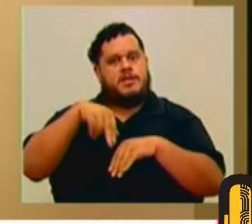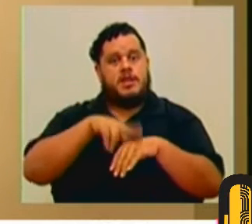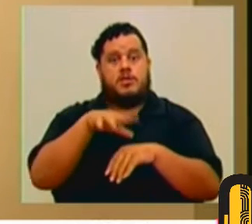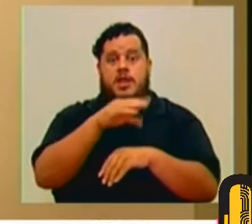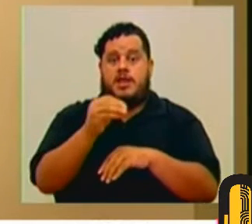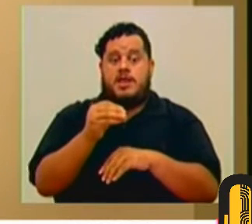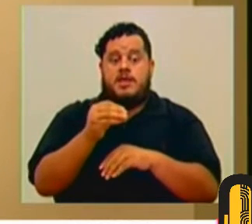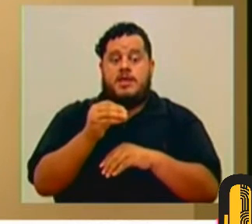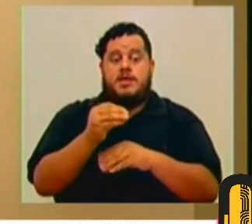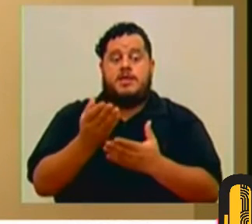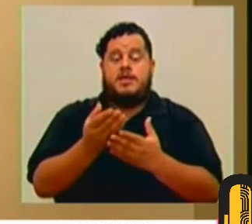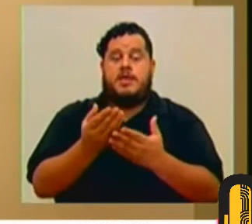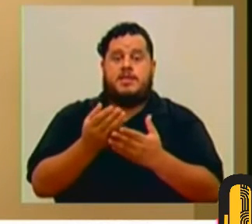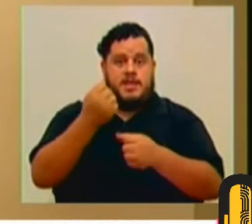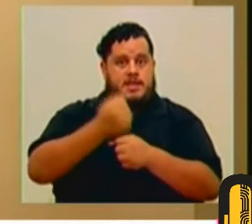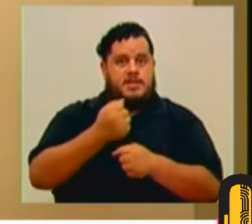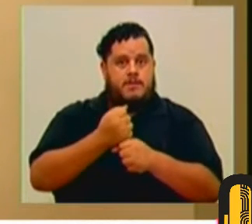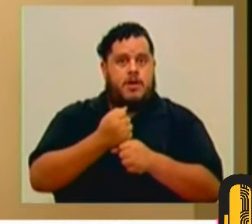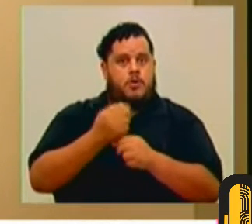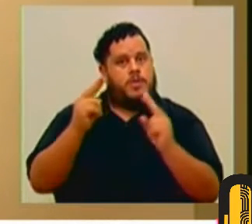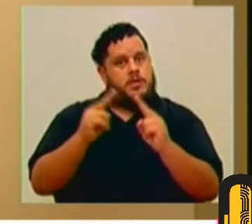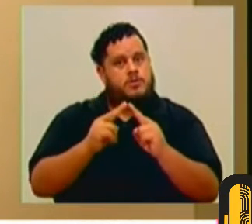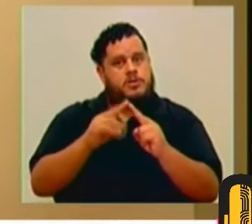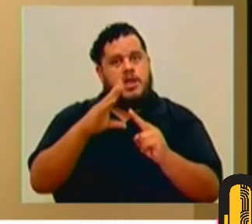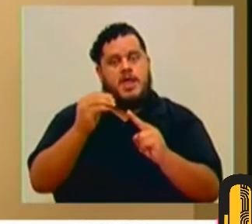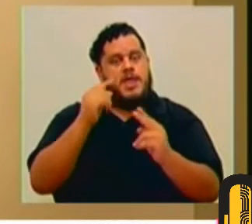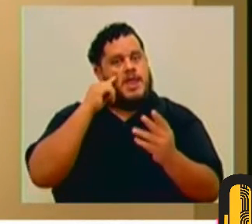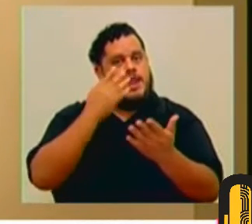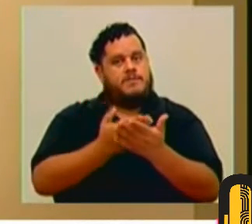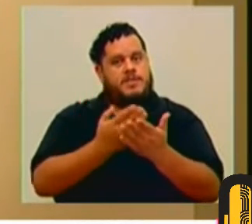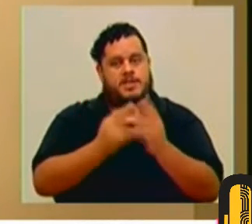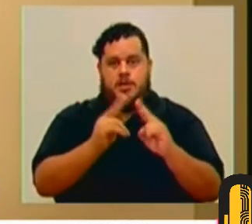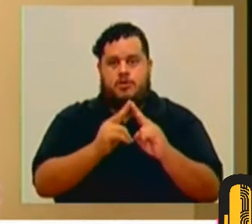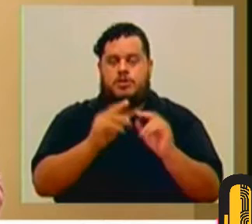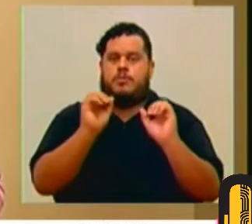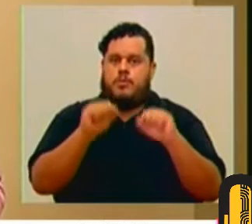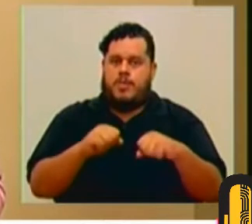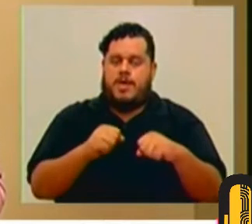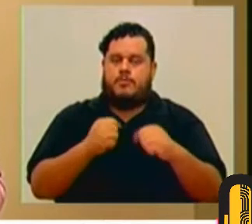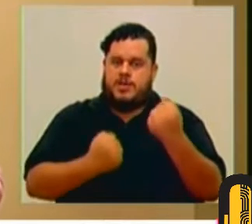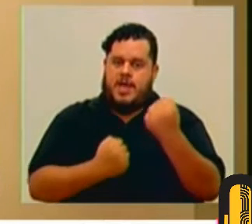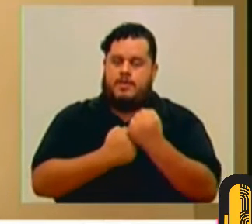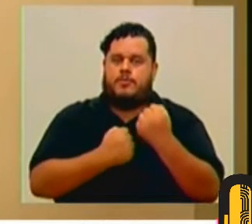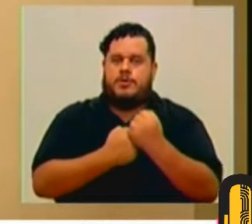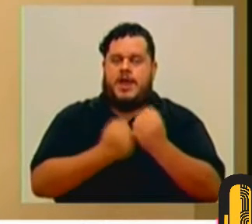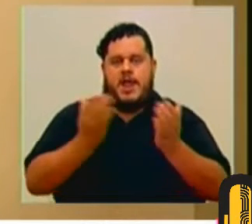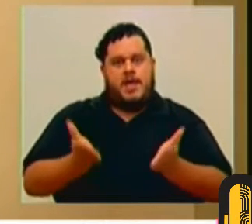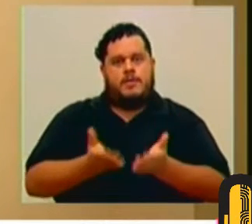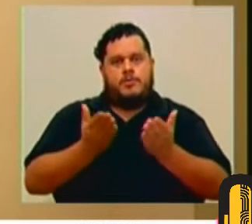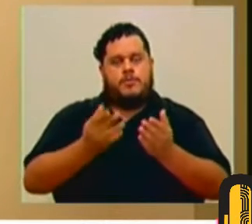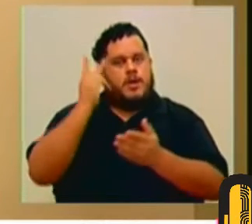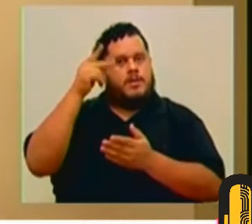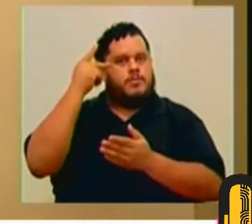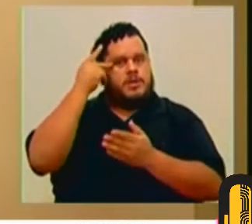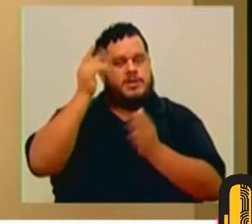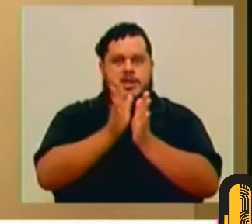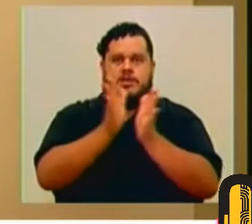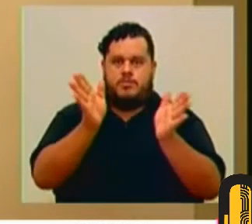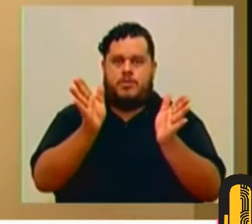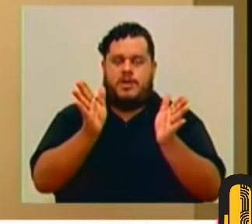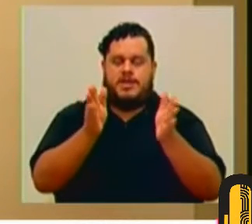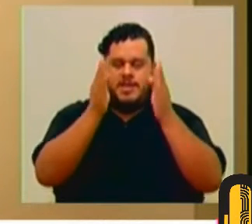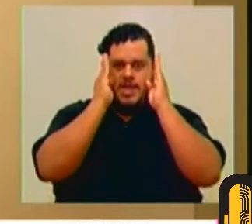que desde la gestión del conocimiento y la evidencia de conocimiento podamos apoyar a promover políticas públicas